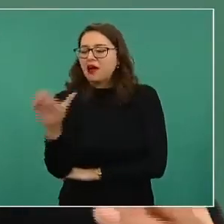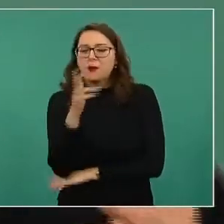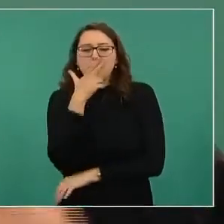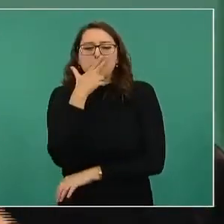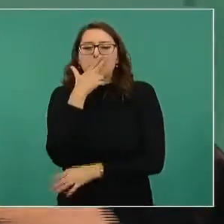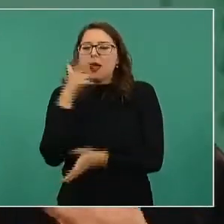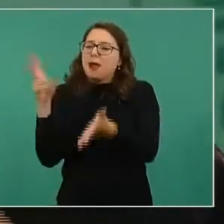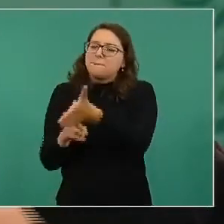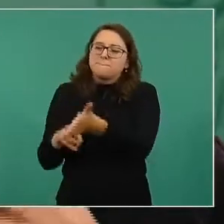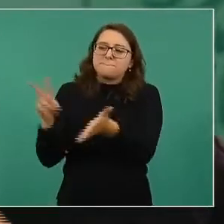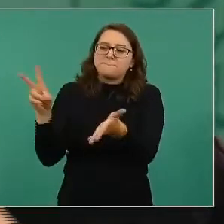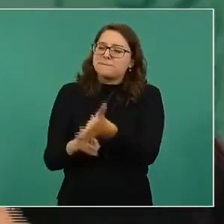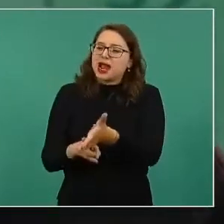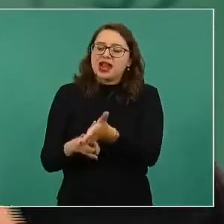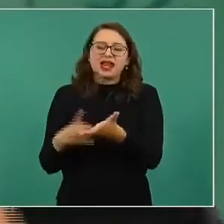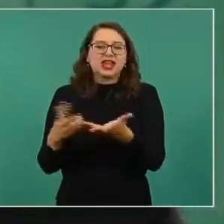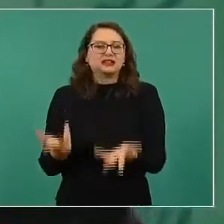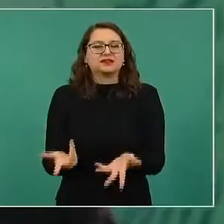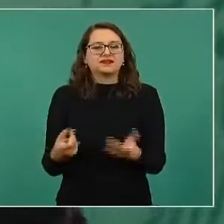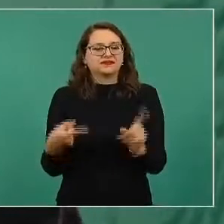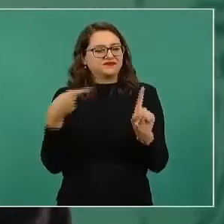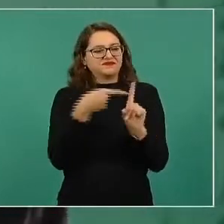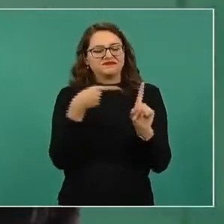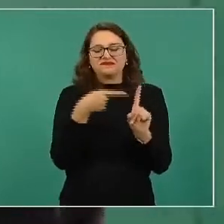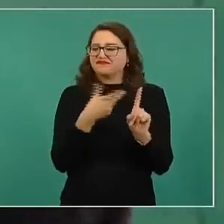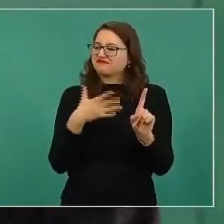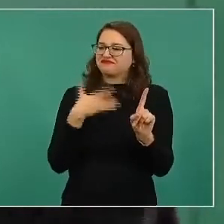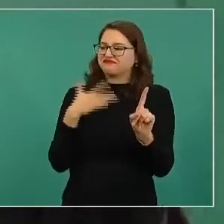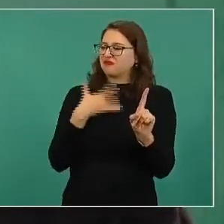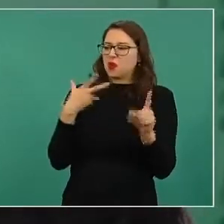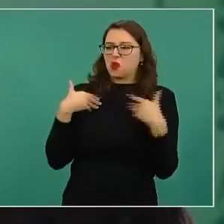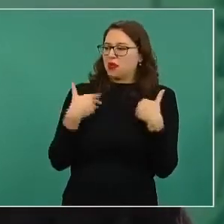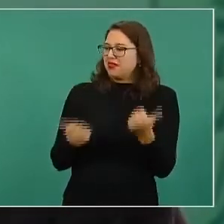y se esmeraron los adversarios en separarlo